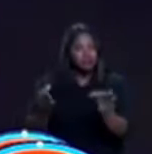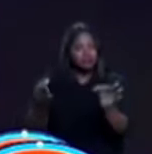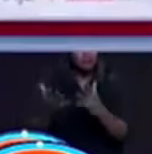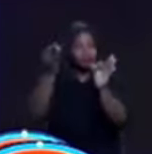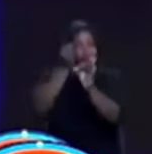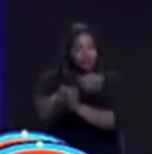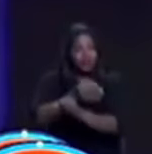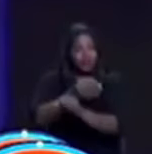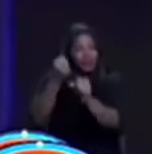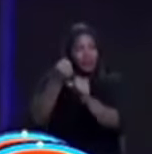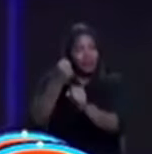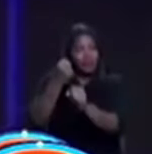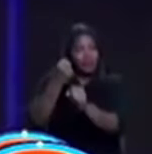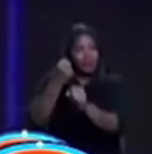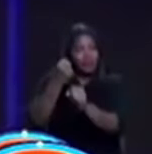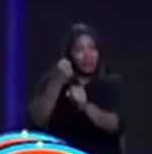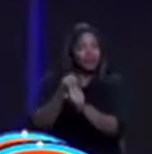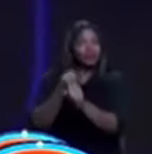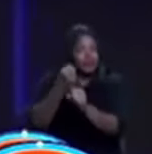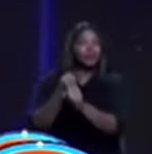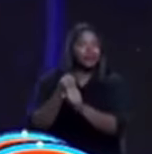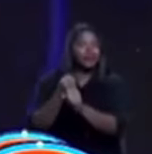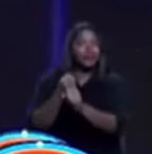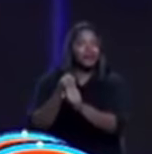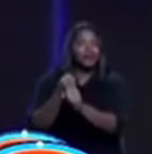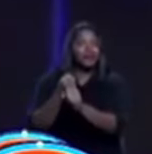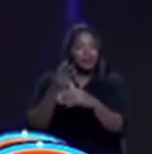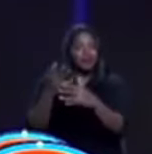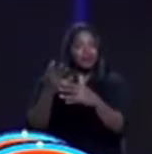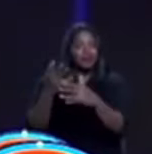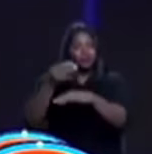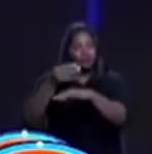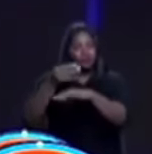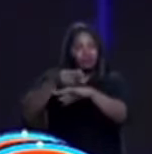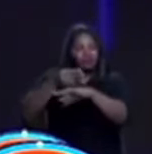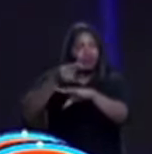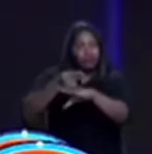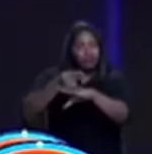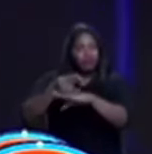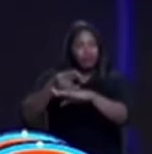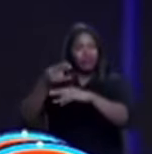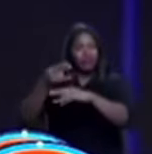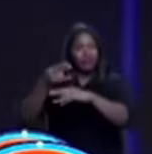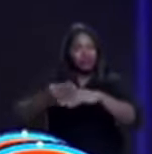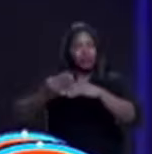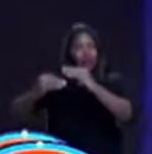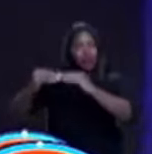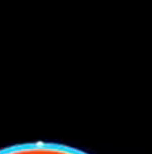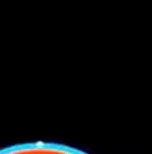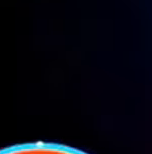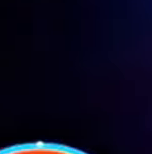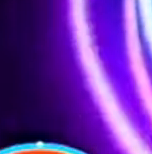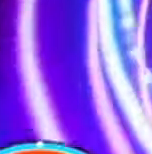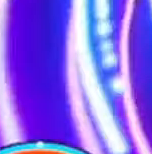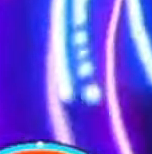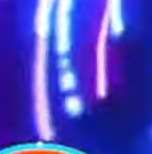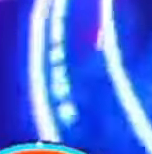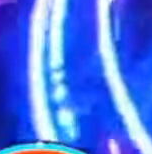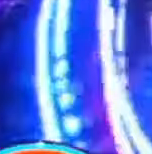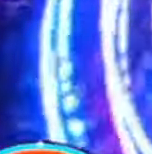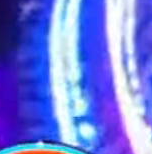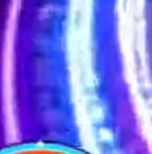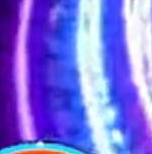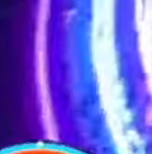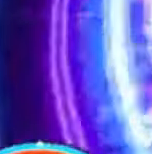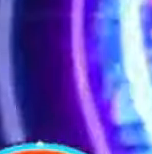sustituir la mano de obra extranjera en todas aquellas áreas que se ha hecho dominante por mano de obra dominicana.